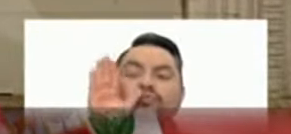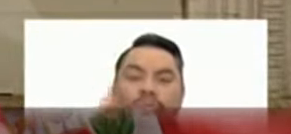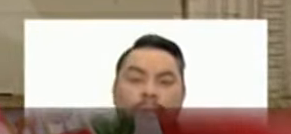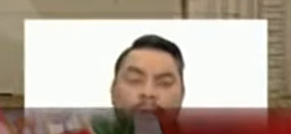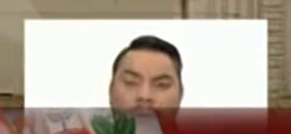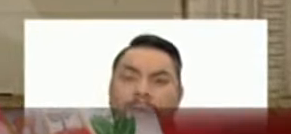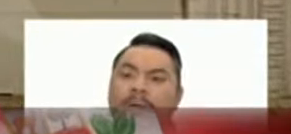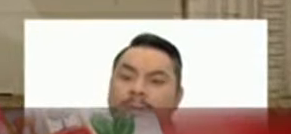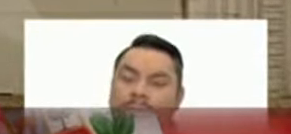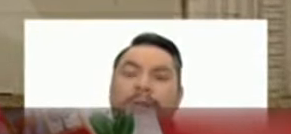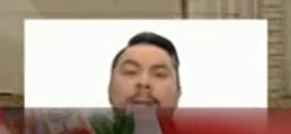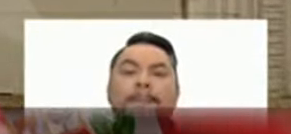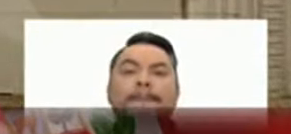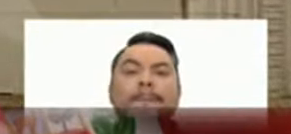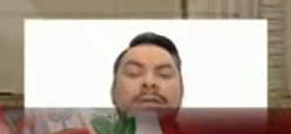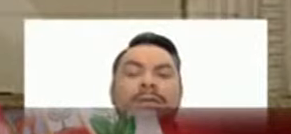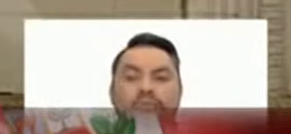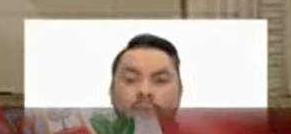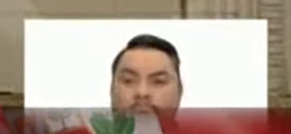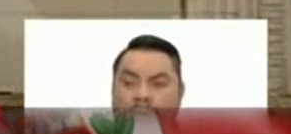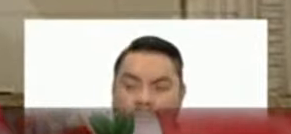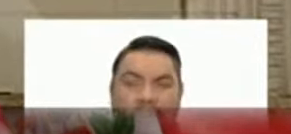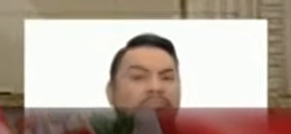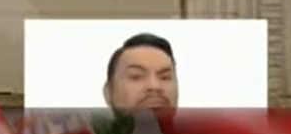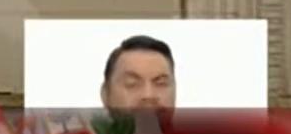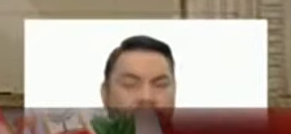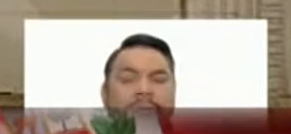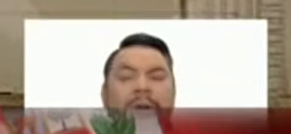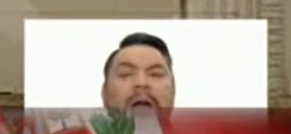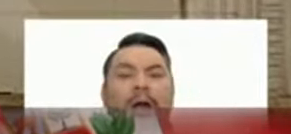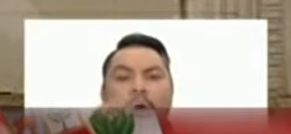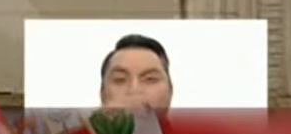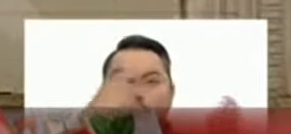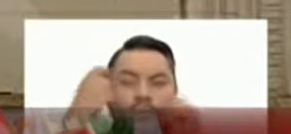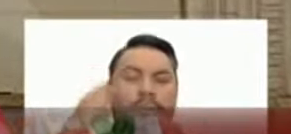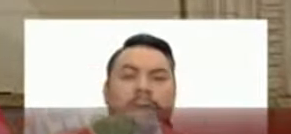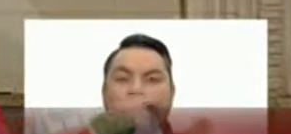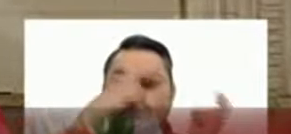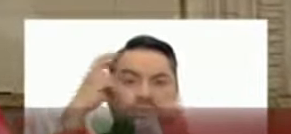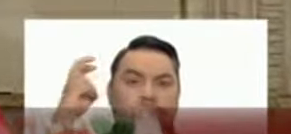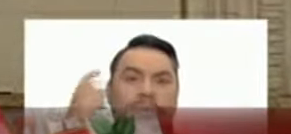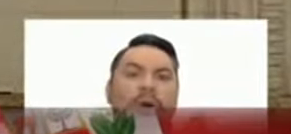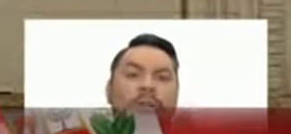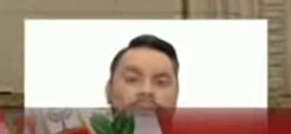de estilo a la Ministra de Estado en el Despacho de Comercio Exterior y Turismo.